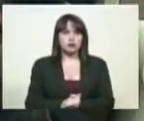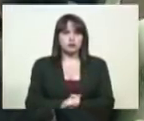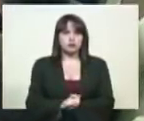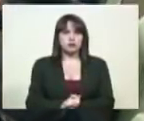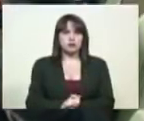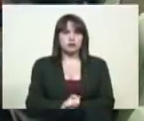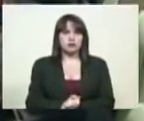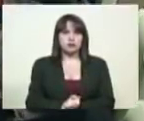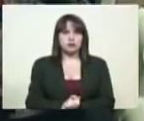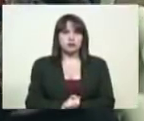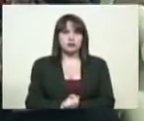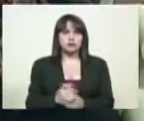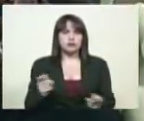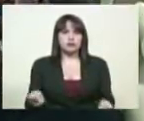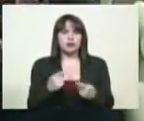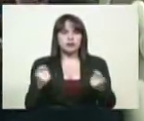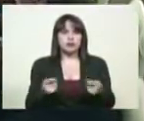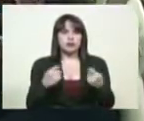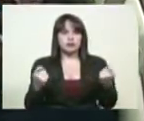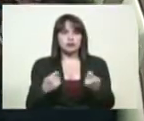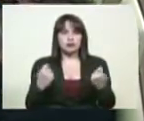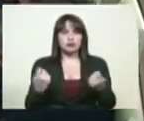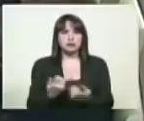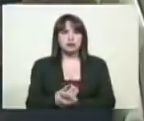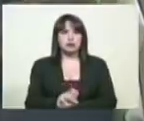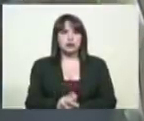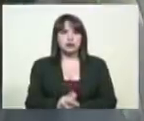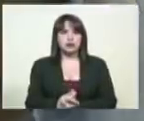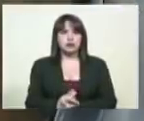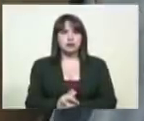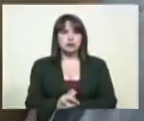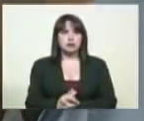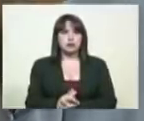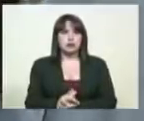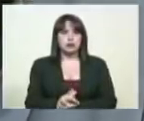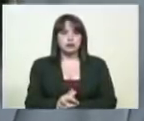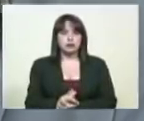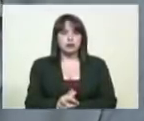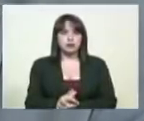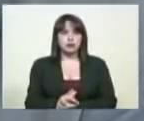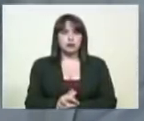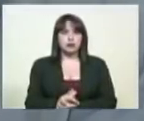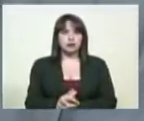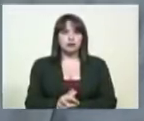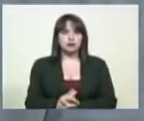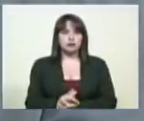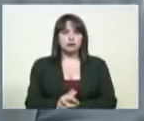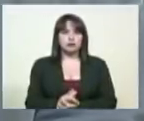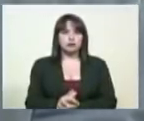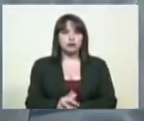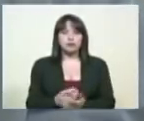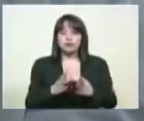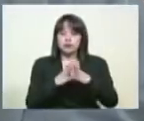dijimos en campaña sólo juntos es posible